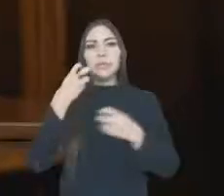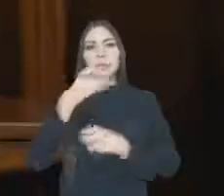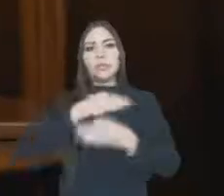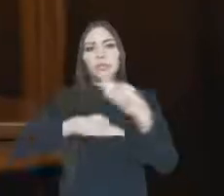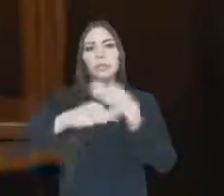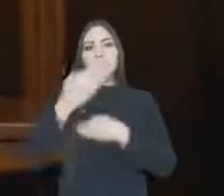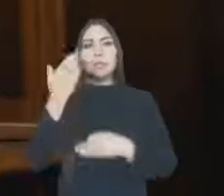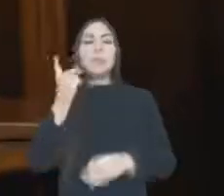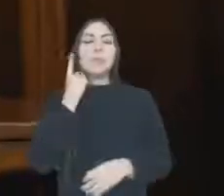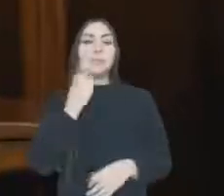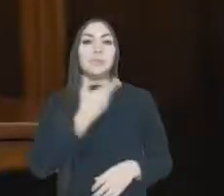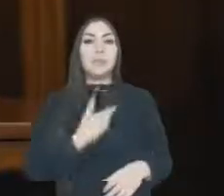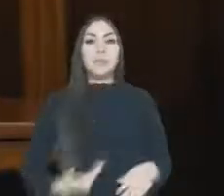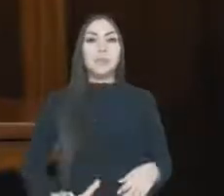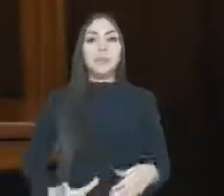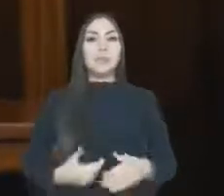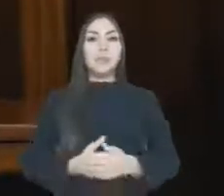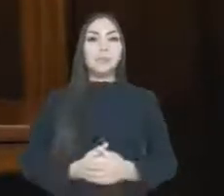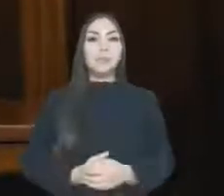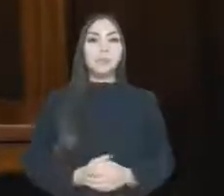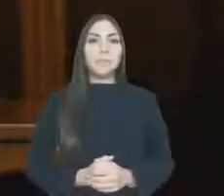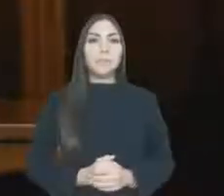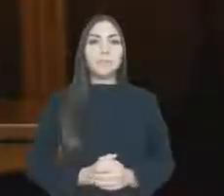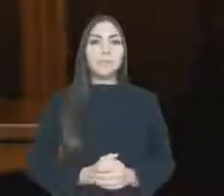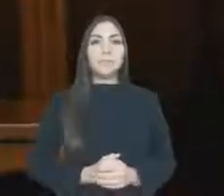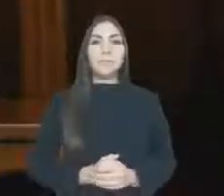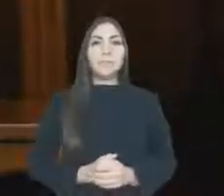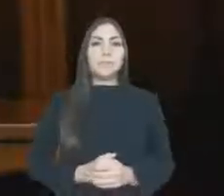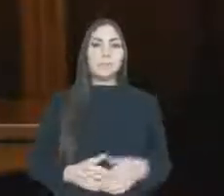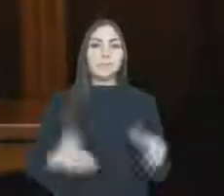cuanto, diputado presidente. Muchas gracias, diputado.